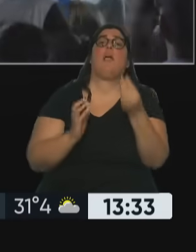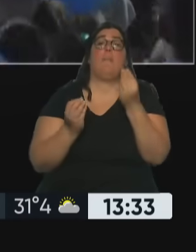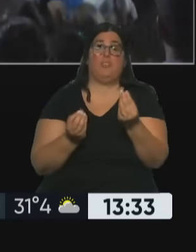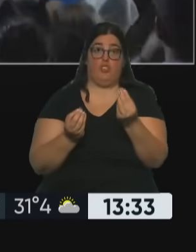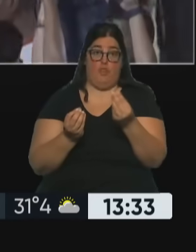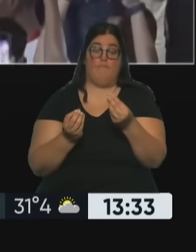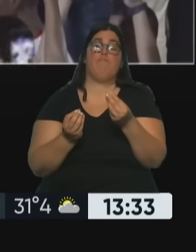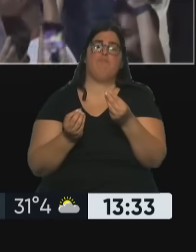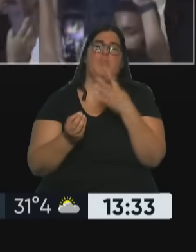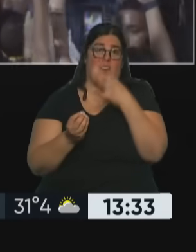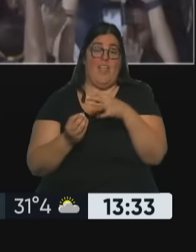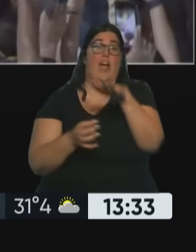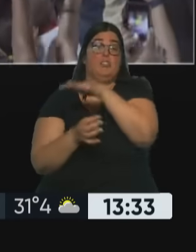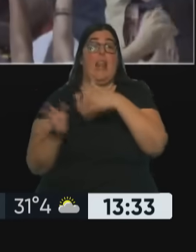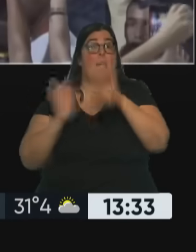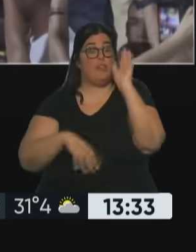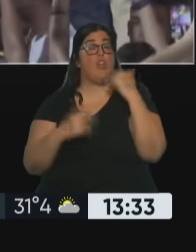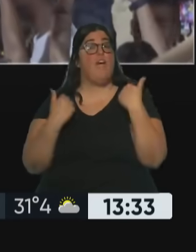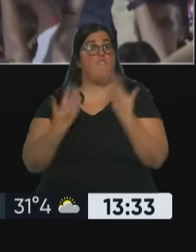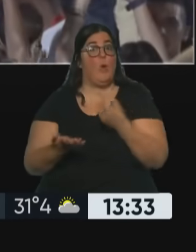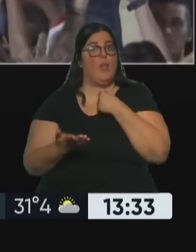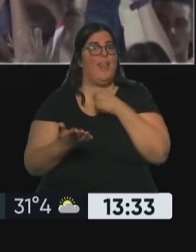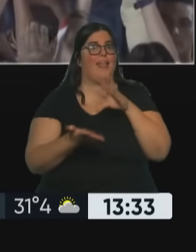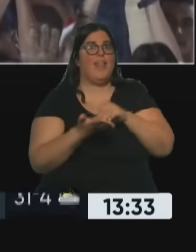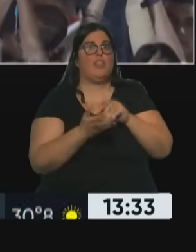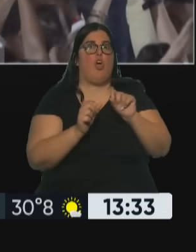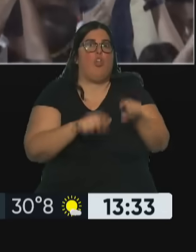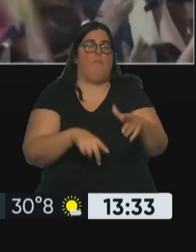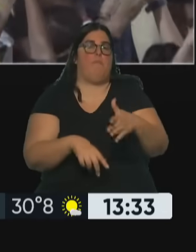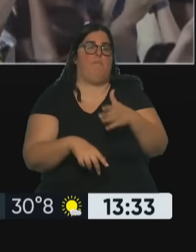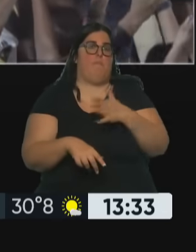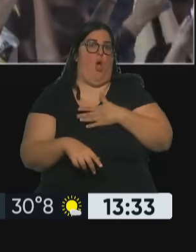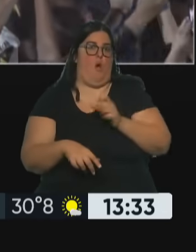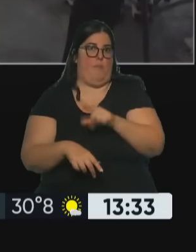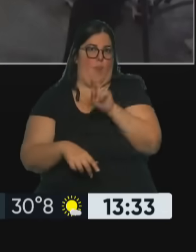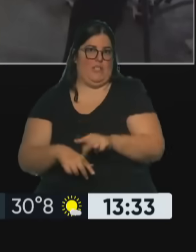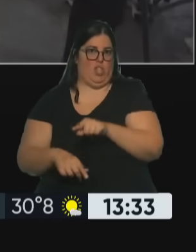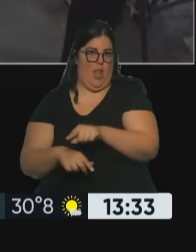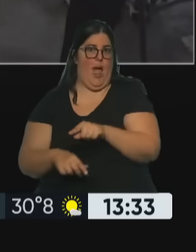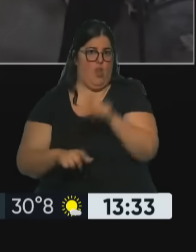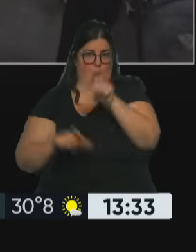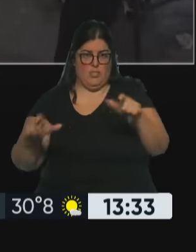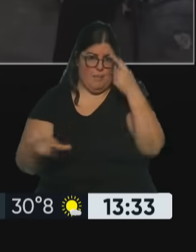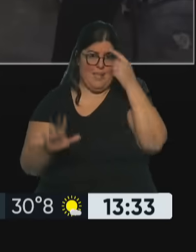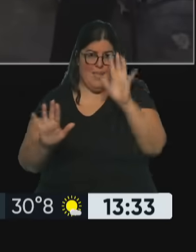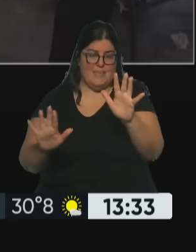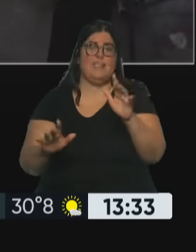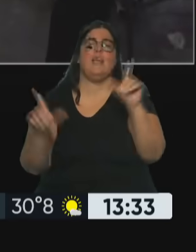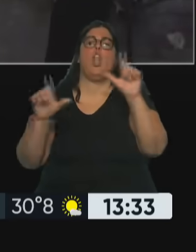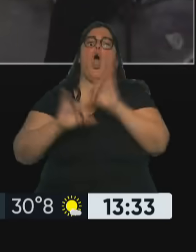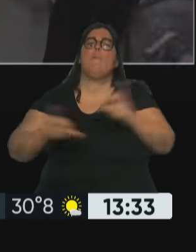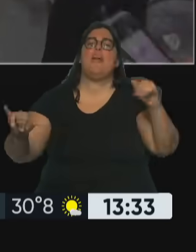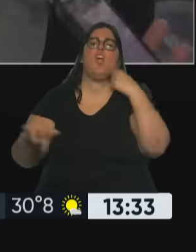sí mayoritariamente estuvo a favor de que es un territorio, consideran que es un territorio venezolano. De hecho, en los medios de comunicación hablan